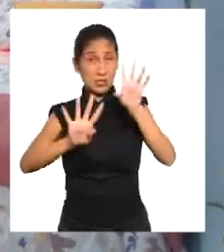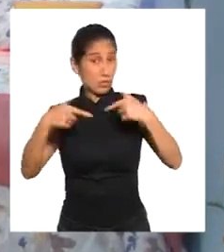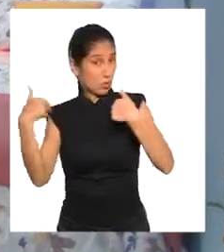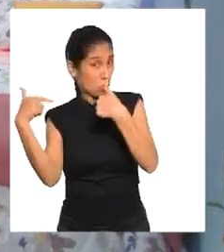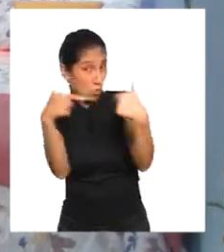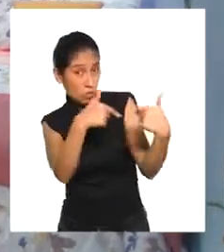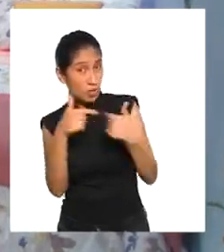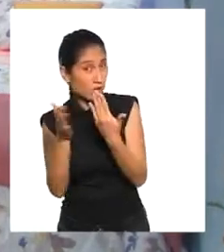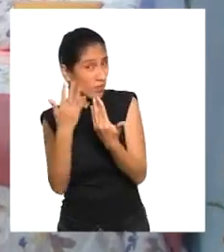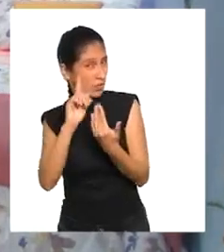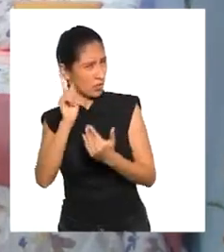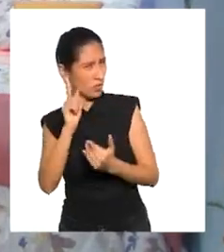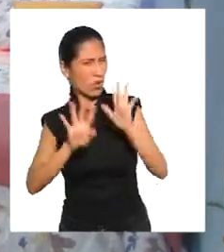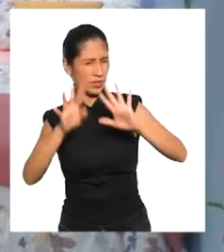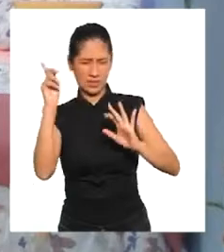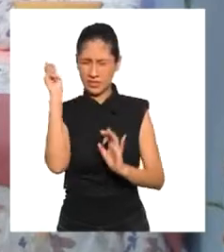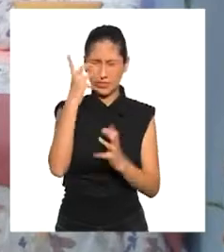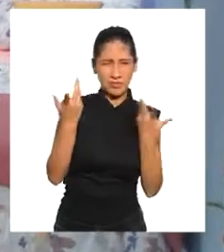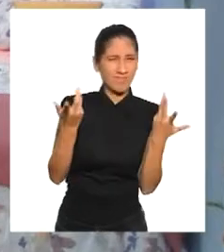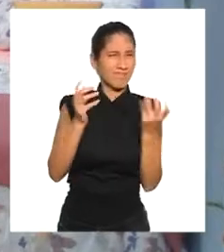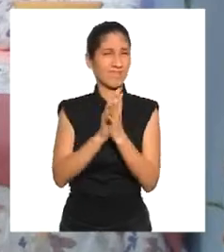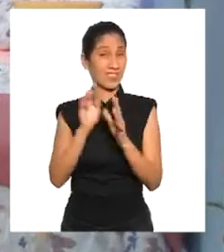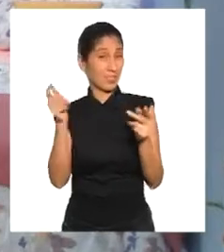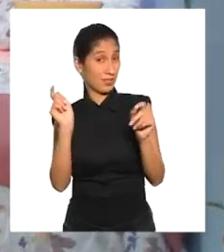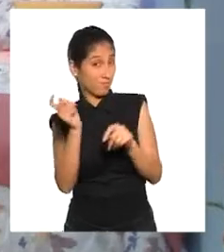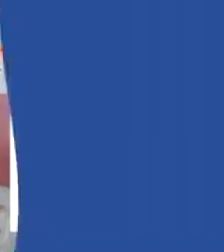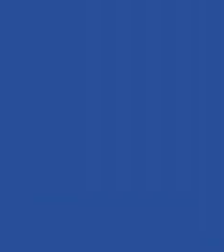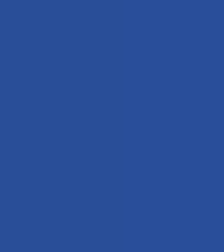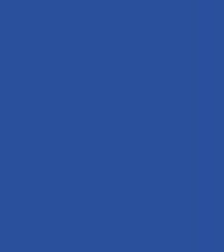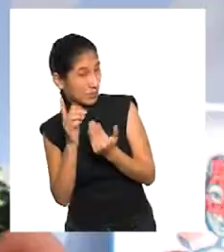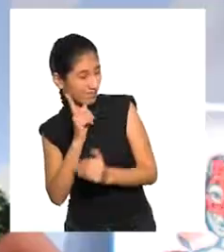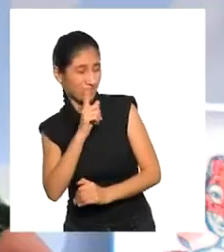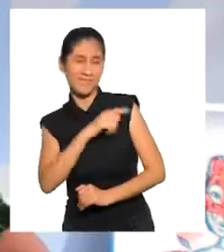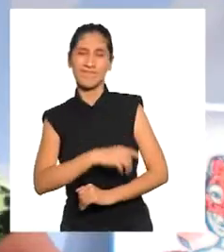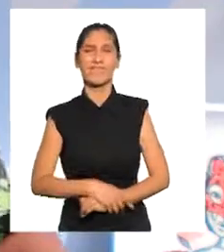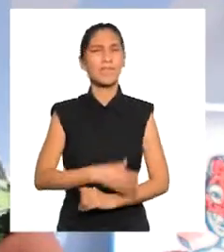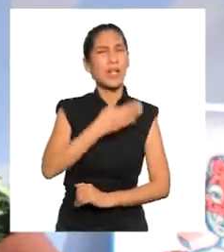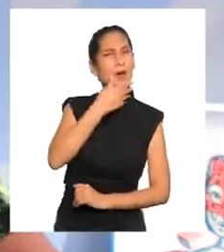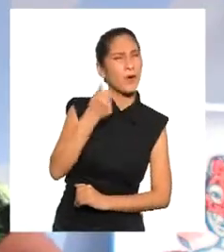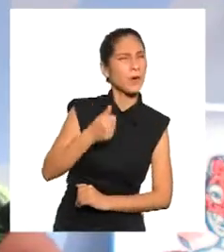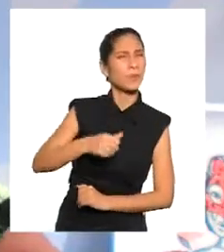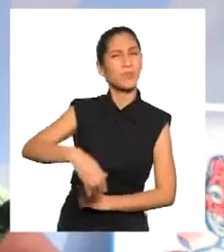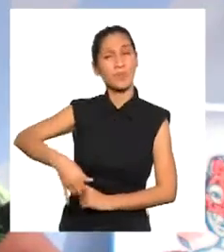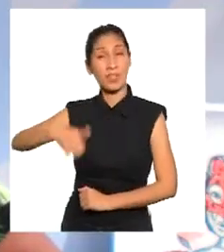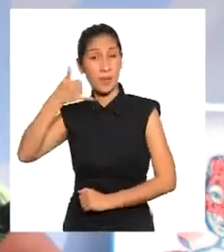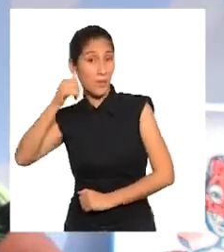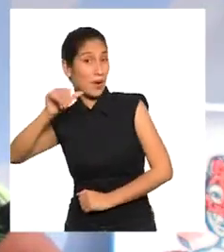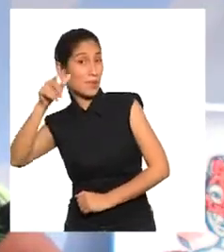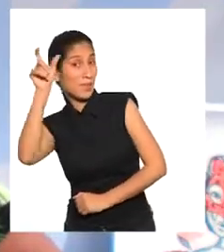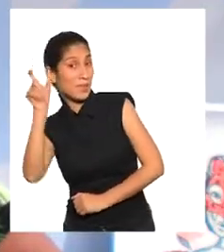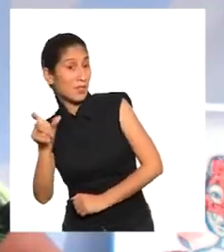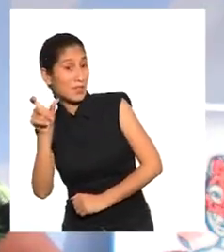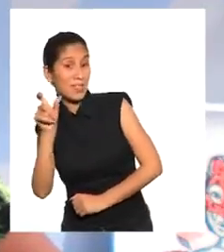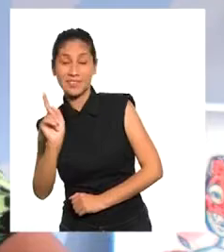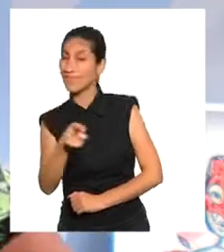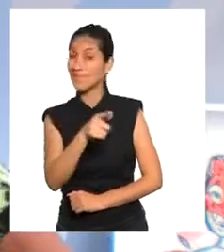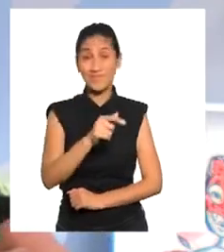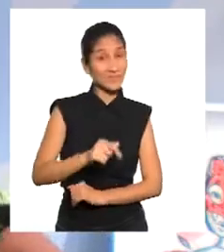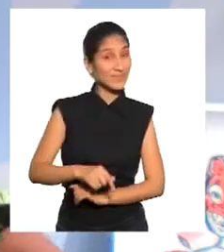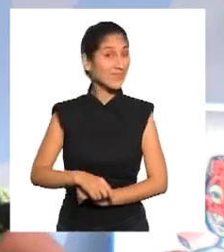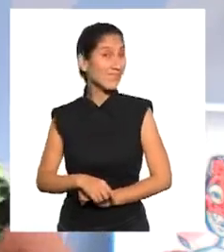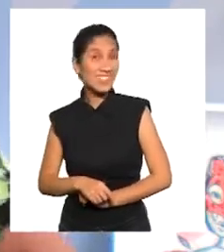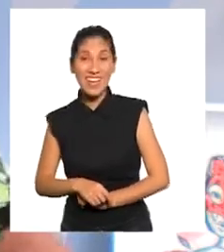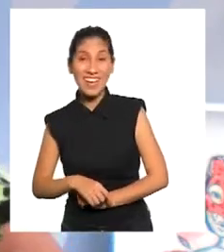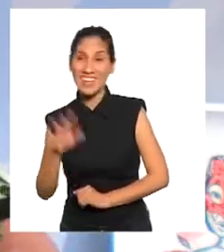control? Esta no es una tarea tan sencilla. Mejor llamo a otra persona.